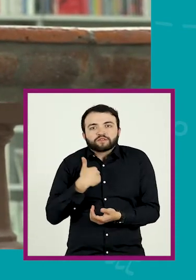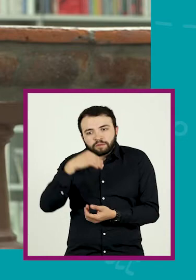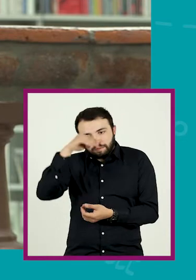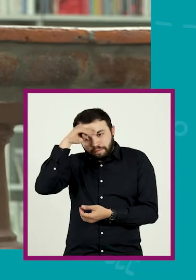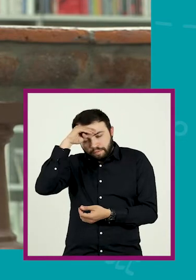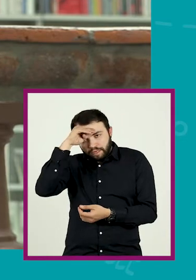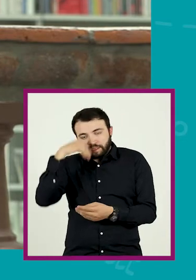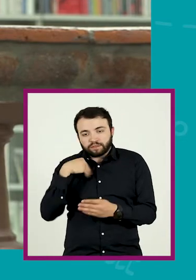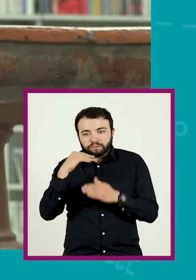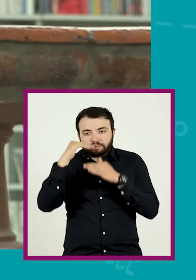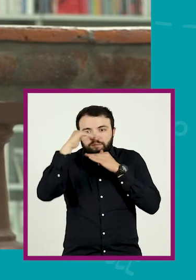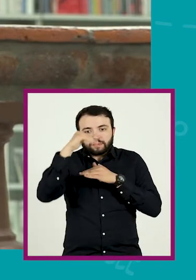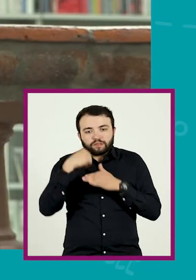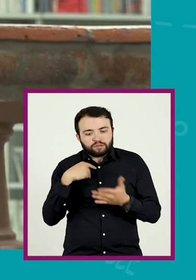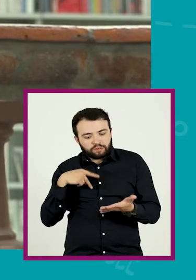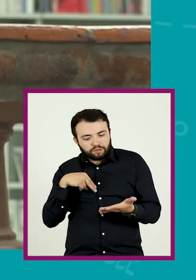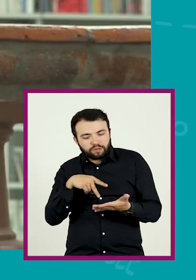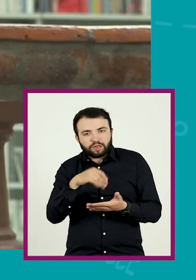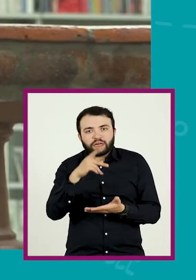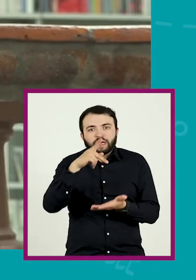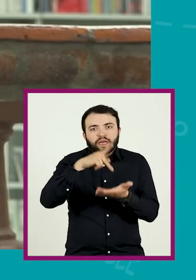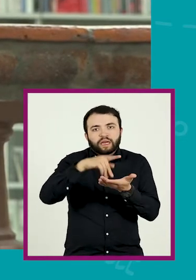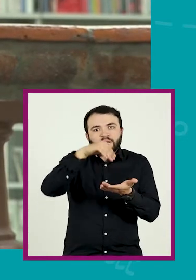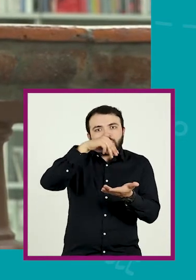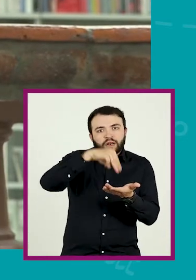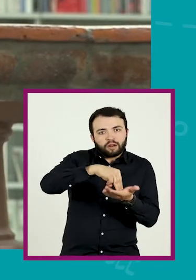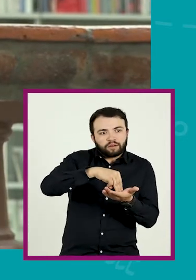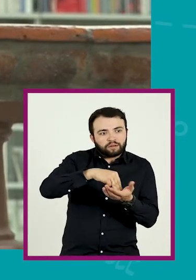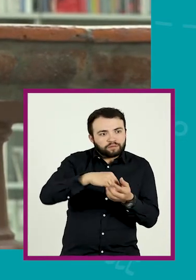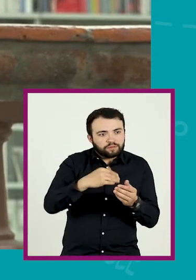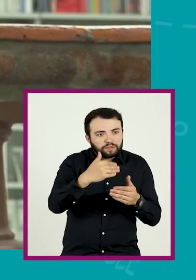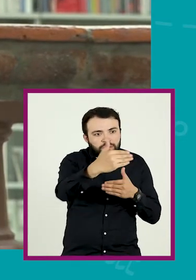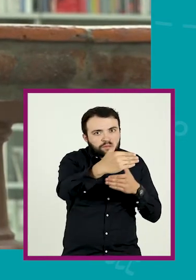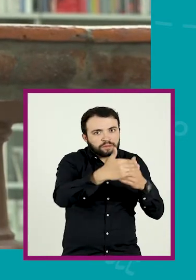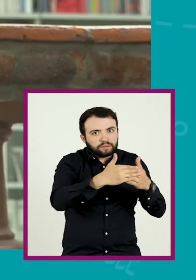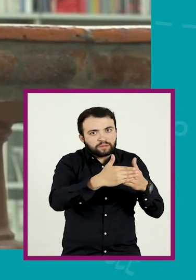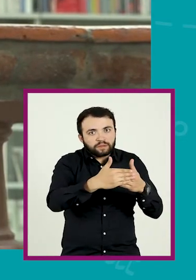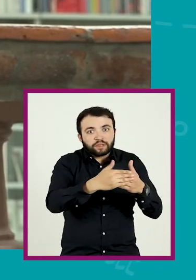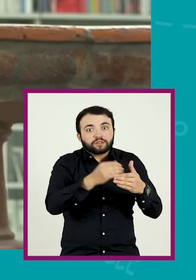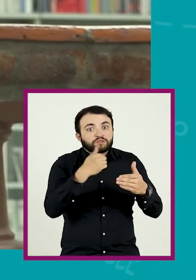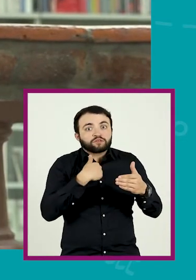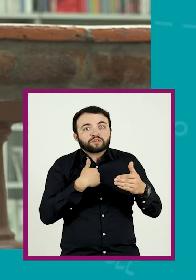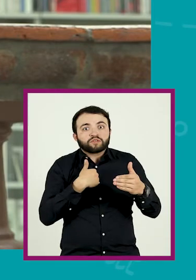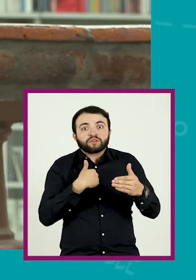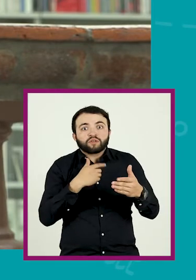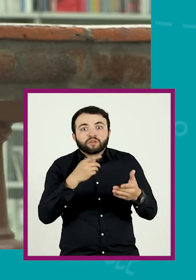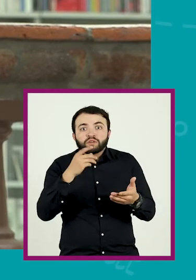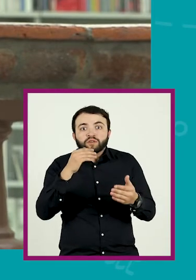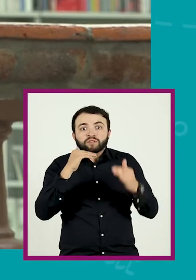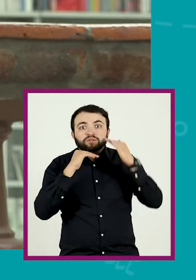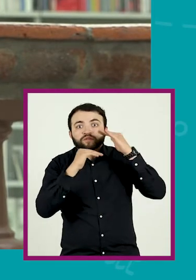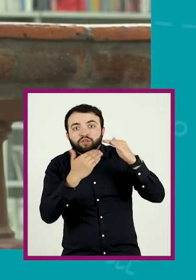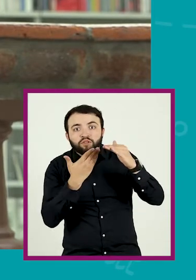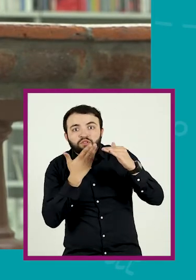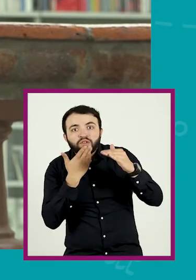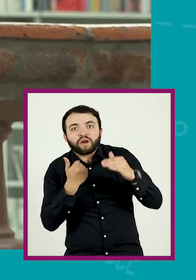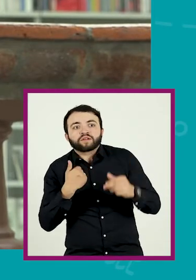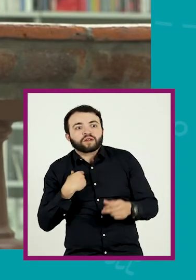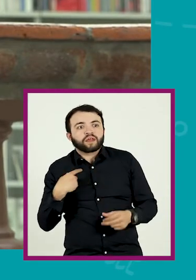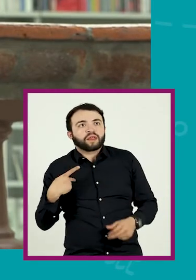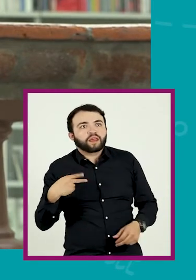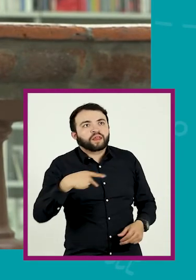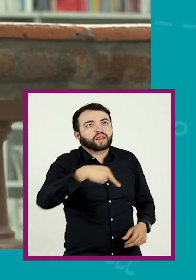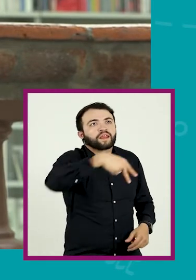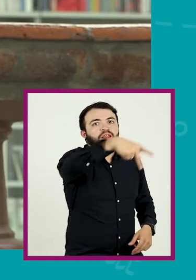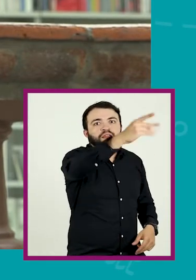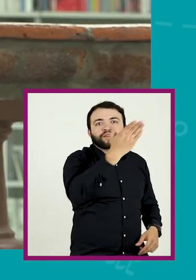llegar a ser dañina, ¿no? Como nos cuenta Rousseau, nos cuenta Hobbes en estos estados de